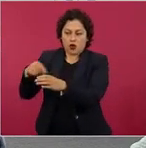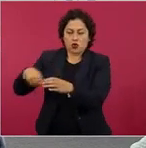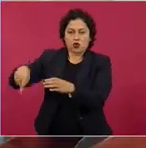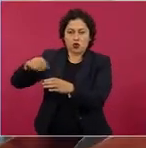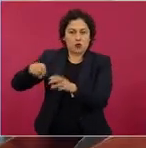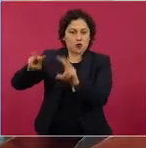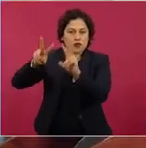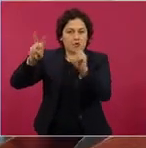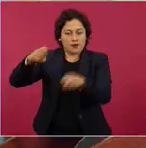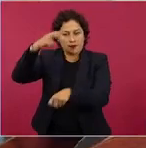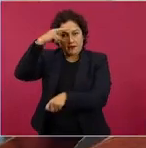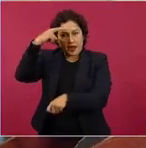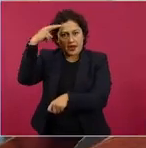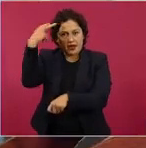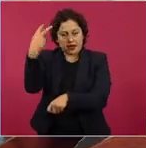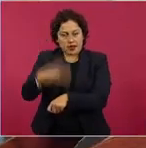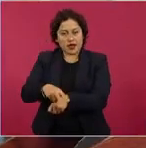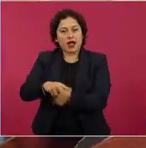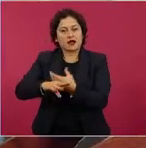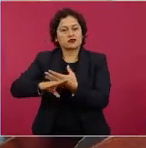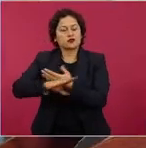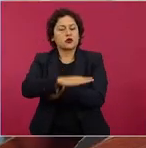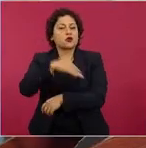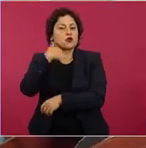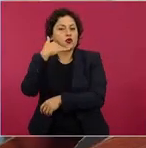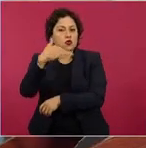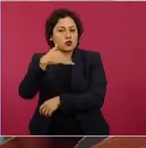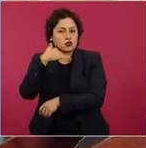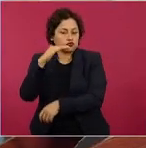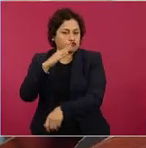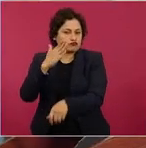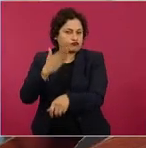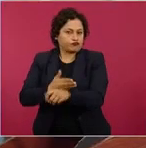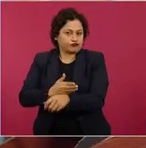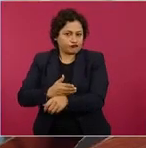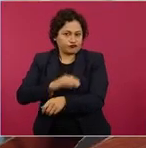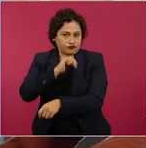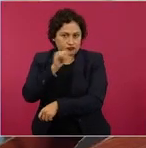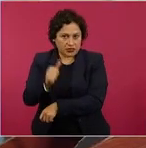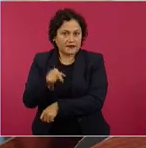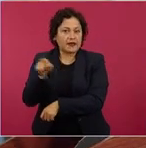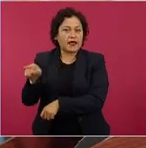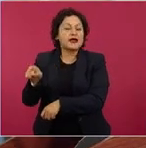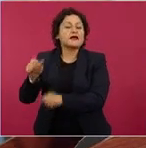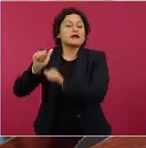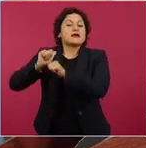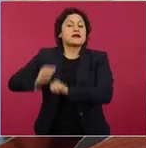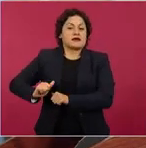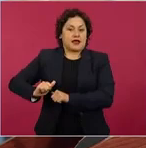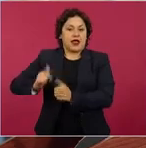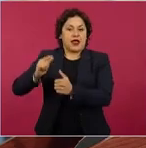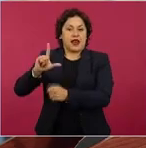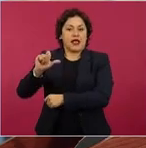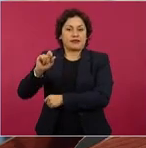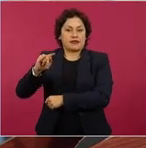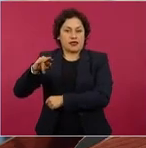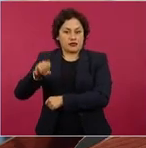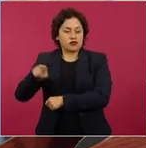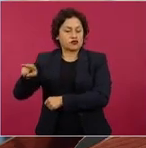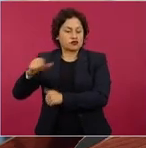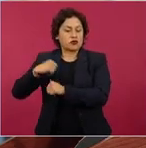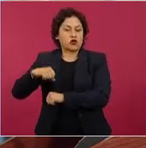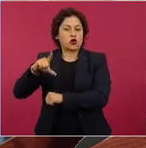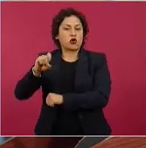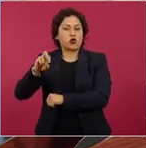y la Impunidad y por Loret de Mola en Latinus sobre la vida